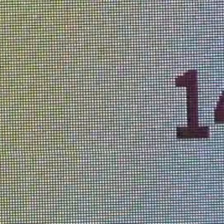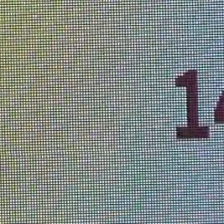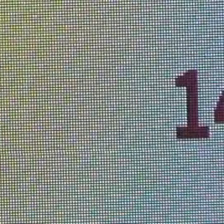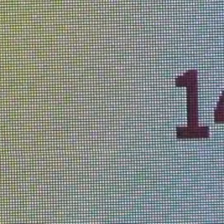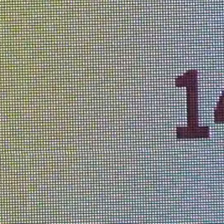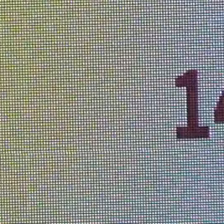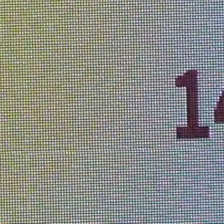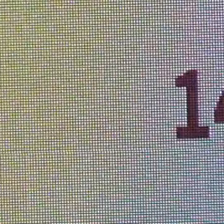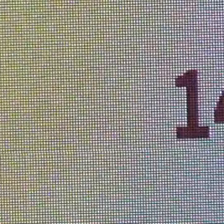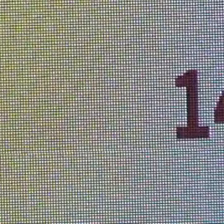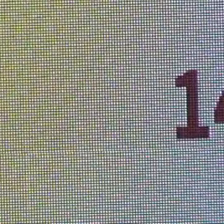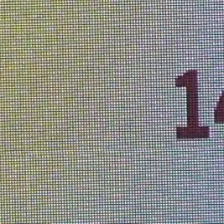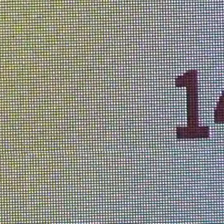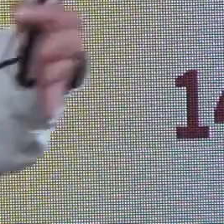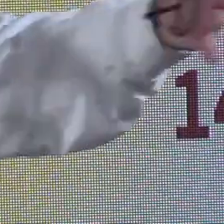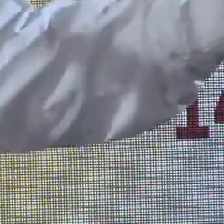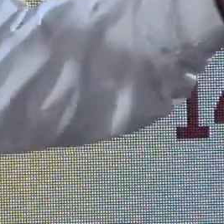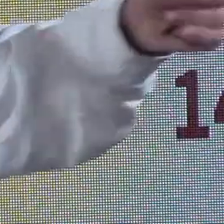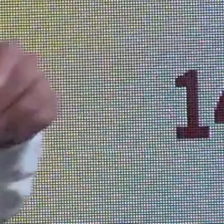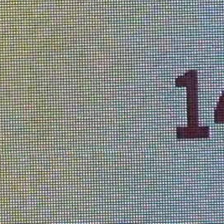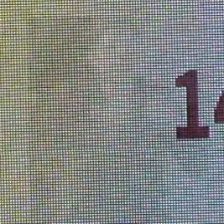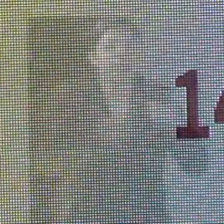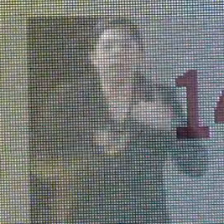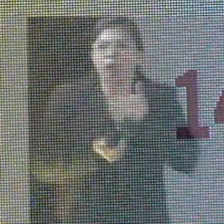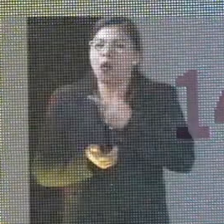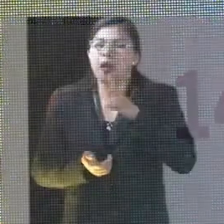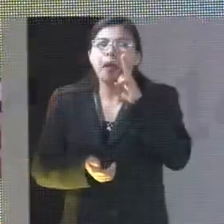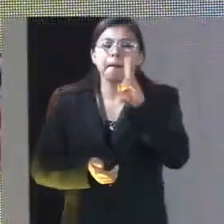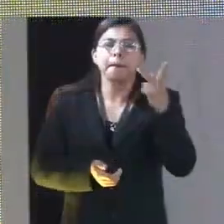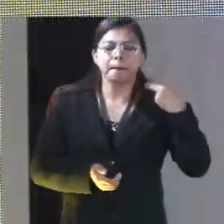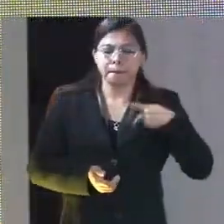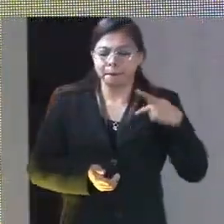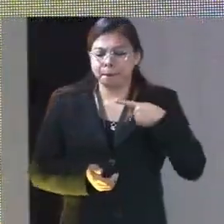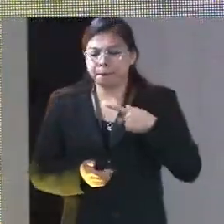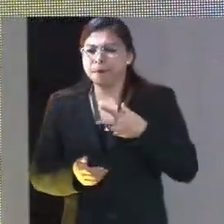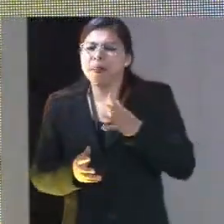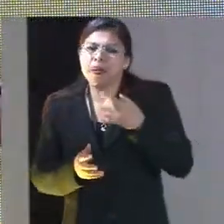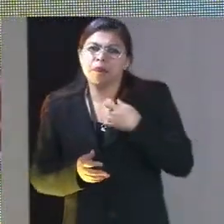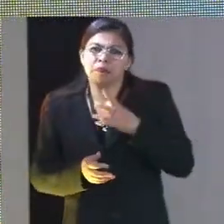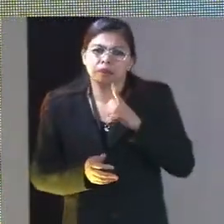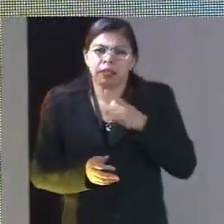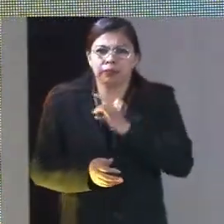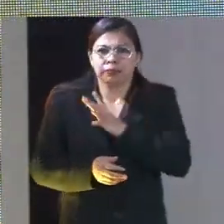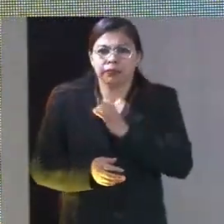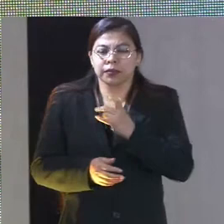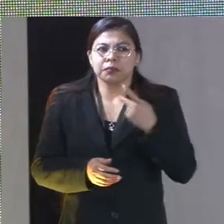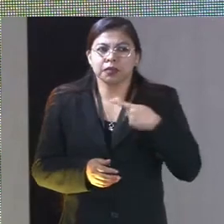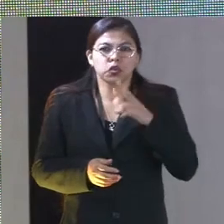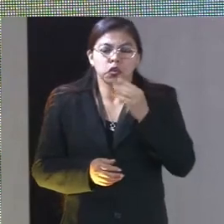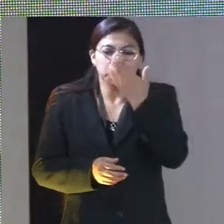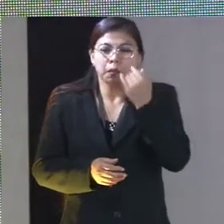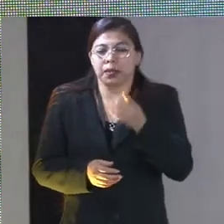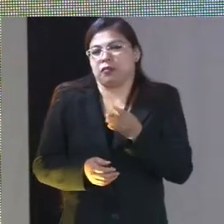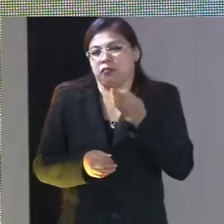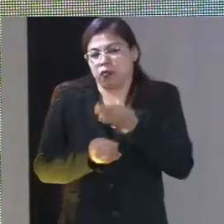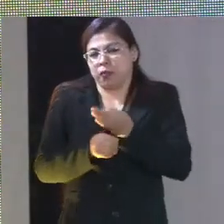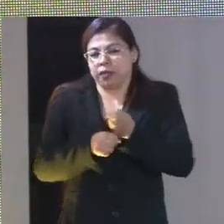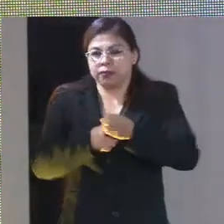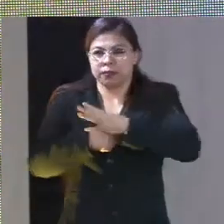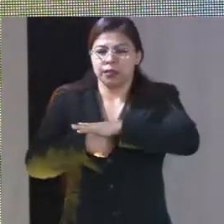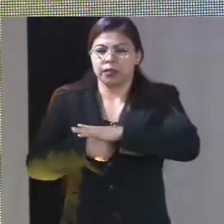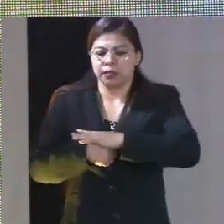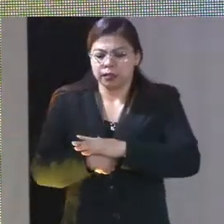algunas calles del centro y me da gusto ver gente. A veces me da un poco de miedo ver gente porque no sabe uno qué onda con el coronavirus,